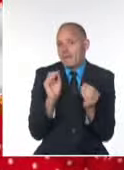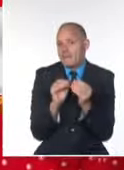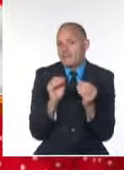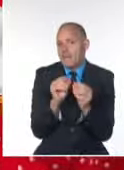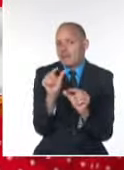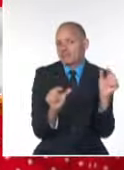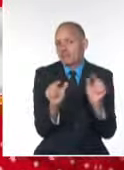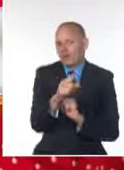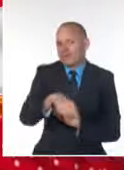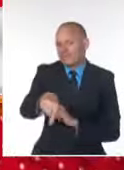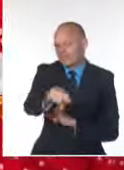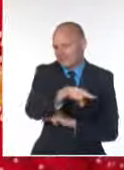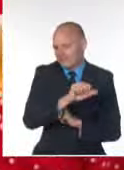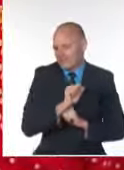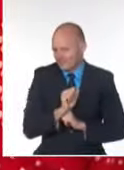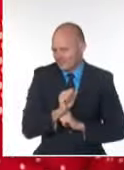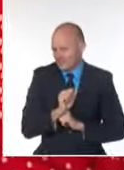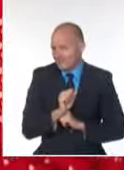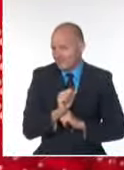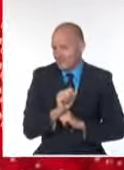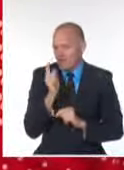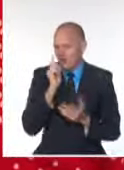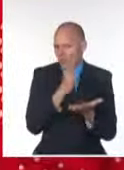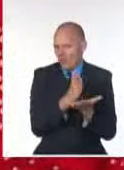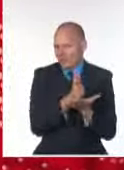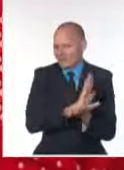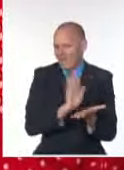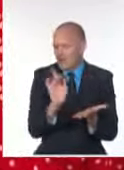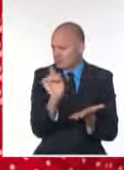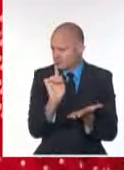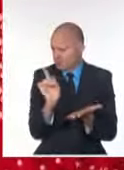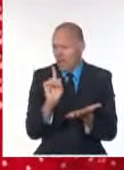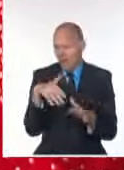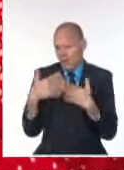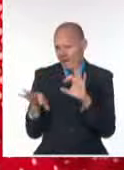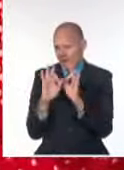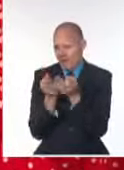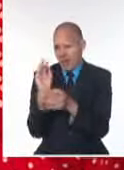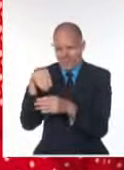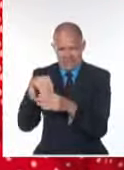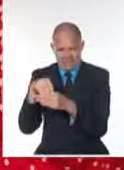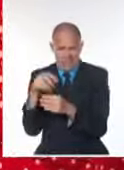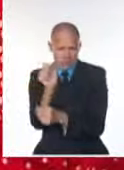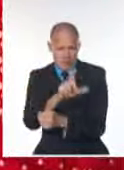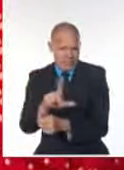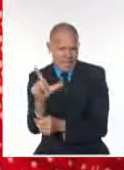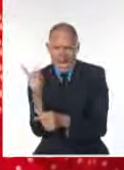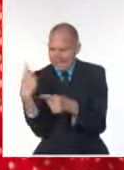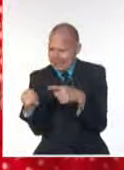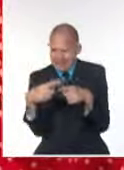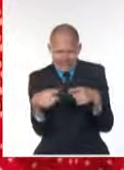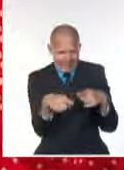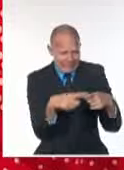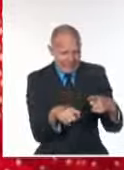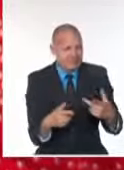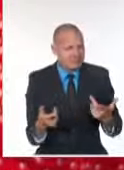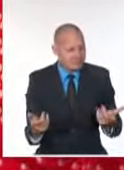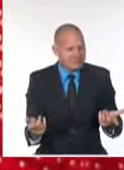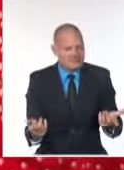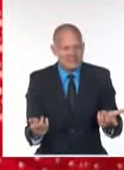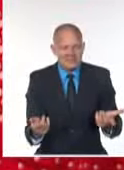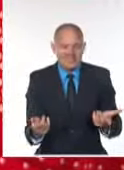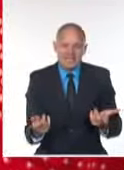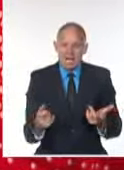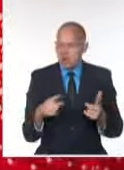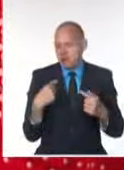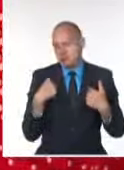sociedad, porque no se ha quedado solo en el tema de la educación, sino en los temas de la familia, temas sociales. Y yo creo que lo que hemos hecho es cumplir